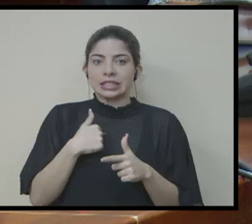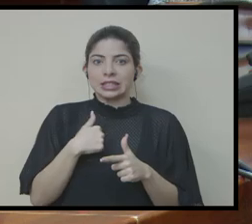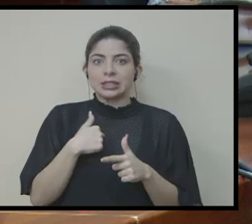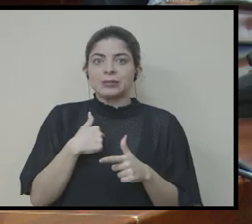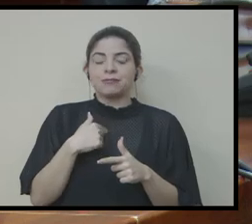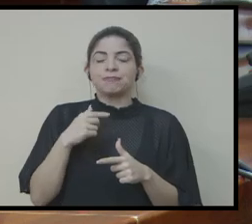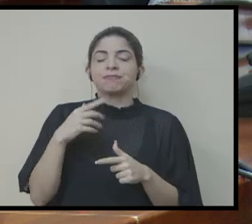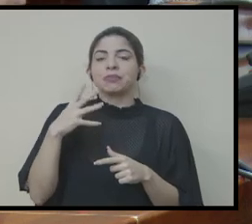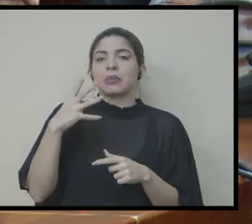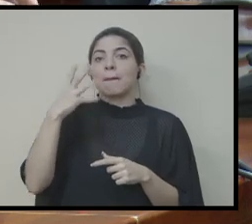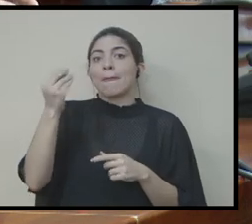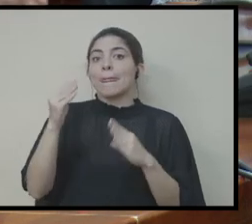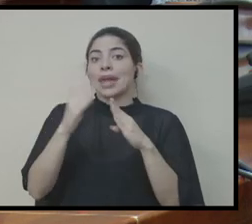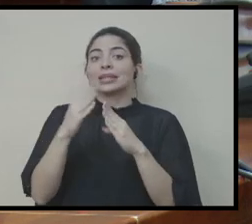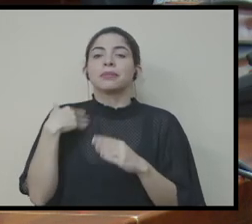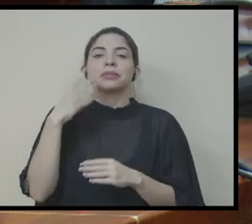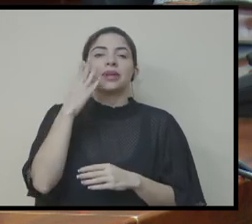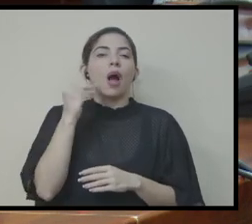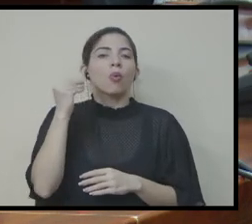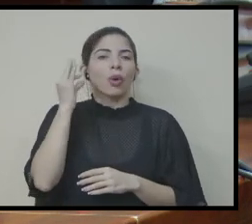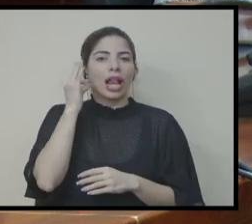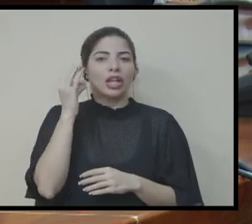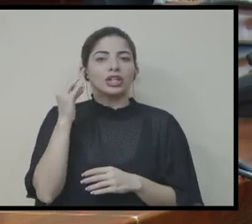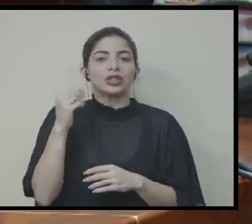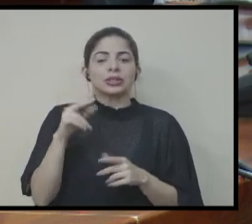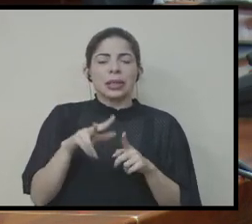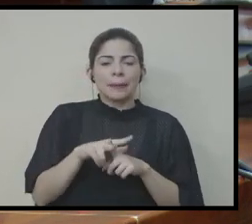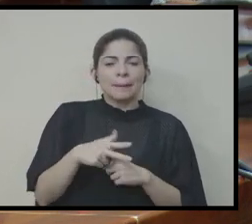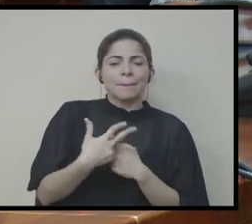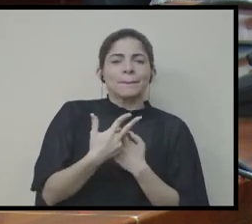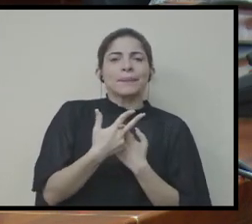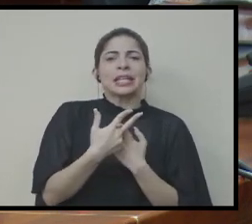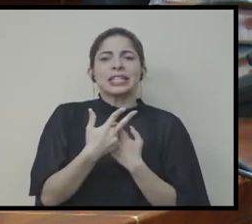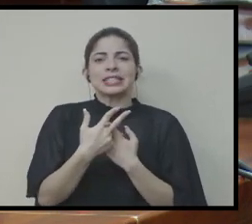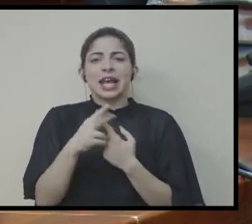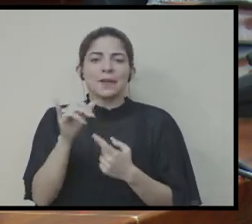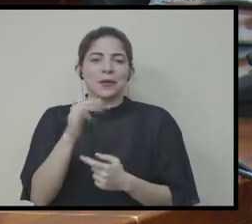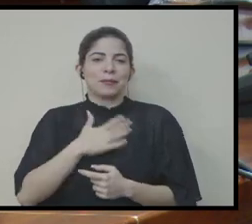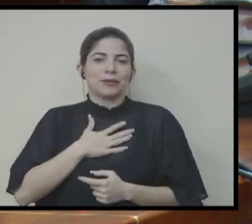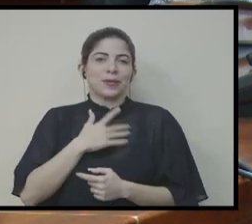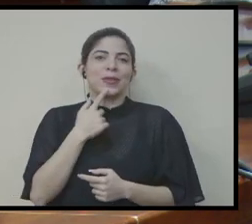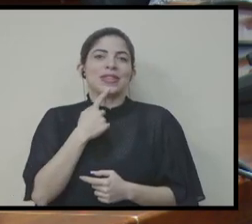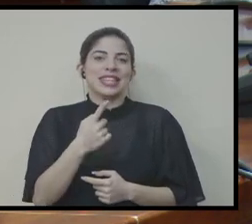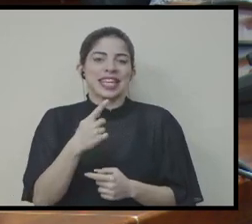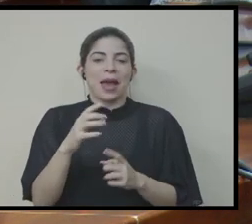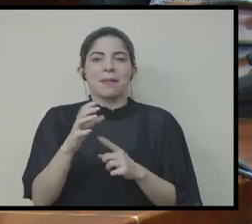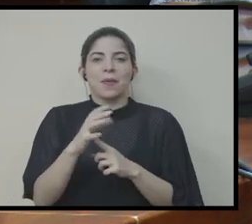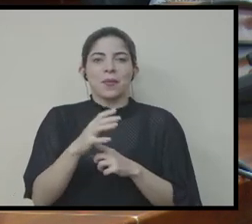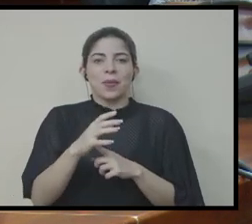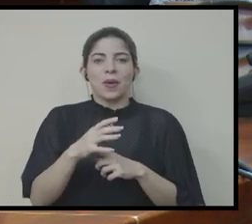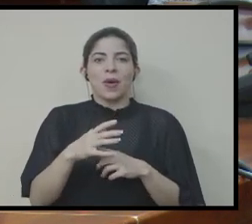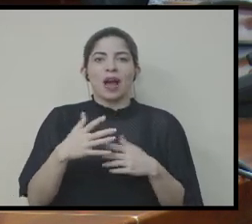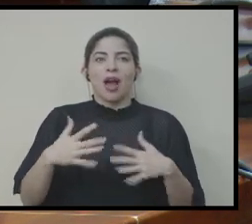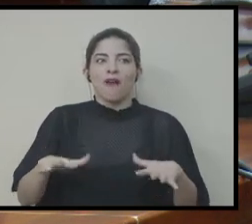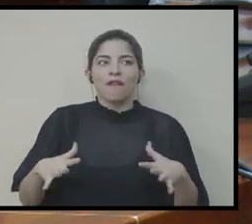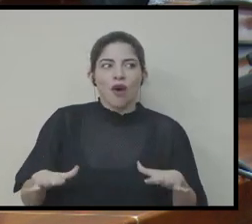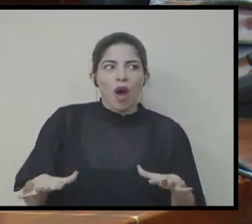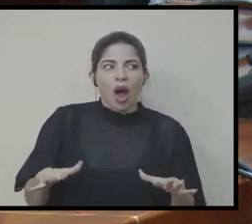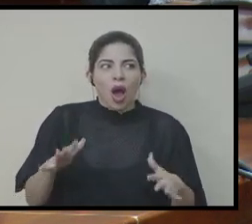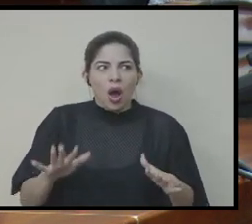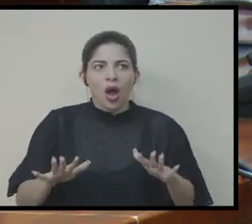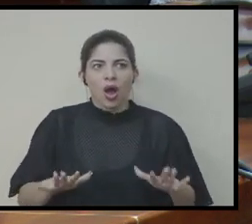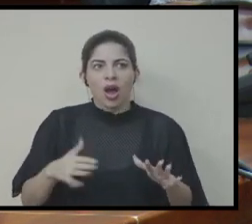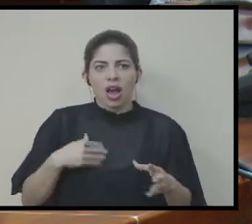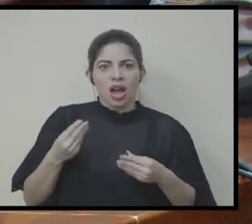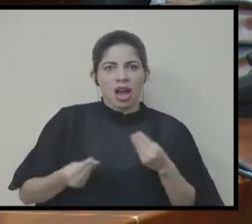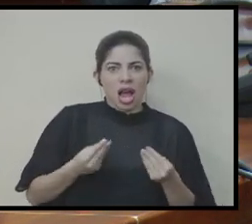me voy para la casa de mis abuelos y ya como empieza a, como digo yo, en la jerga popular, aflojar esto un poquito, ok, ¿qué hago?